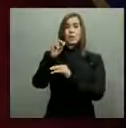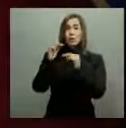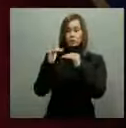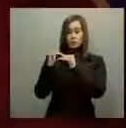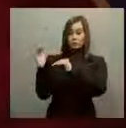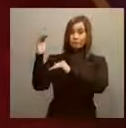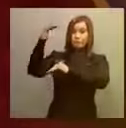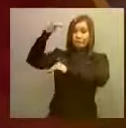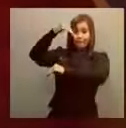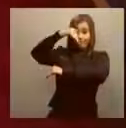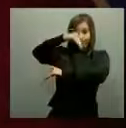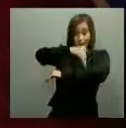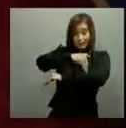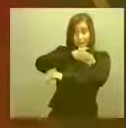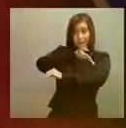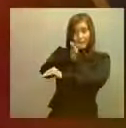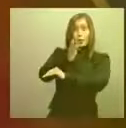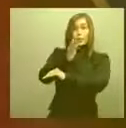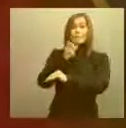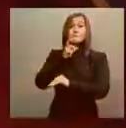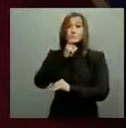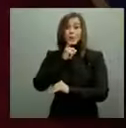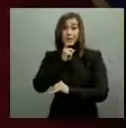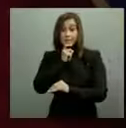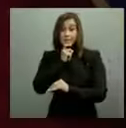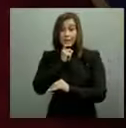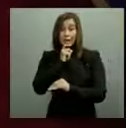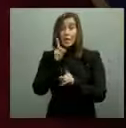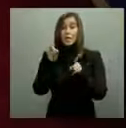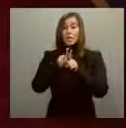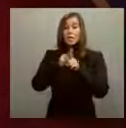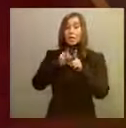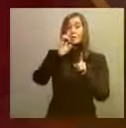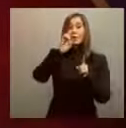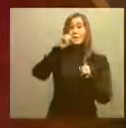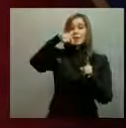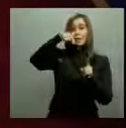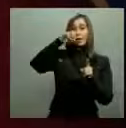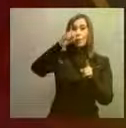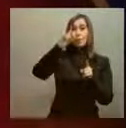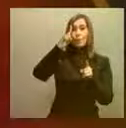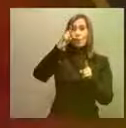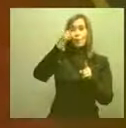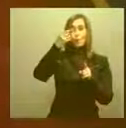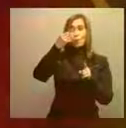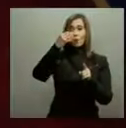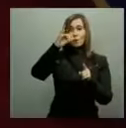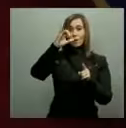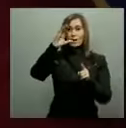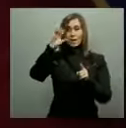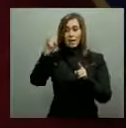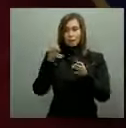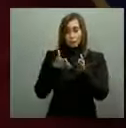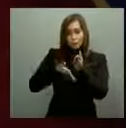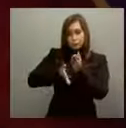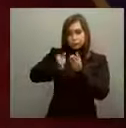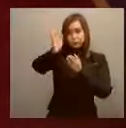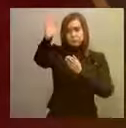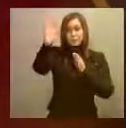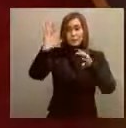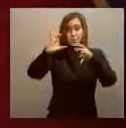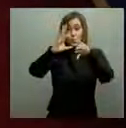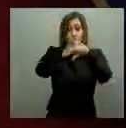y marginales de la Autovía del Este en Andrés Boca Chica y la Ecológica, que llegará como vía alterna al puerto de Caucedo, uniéndola